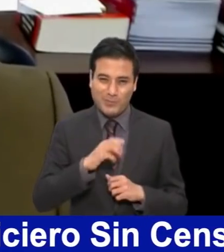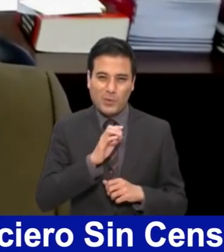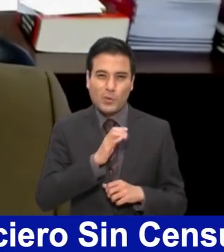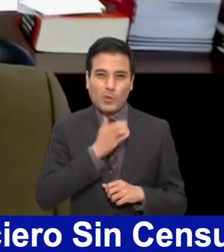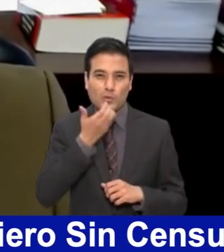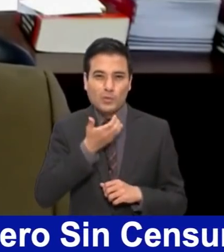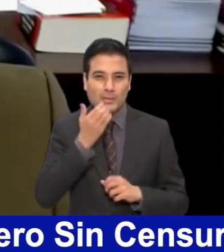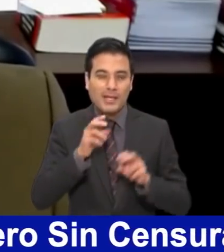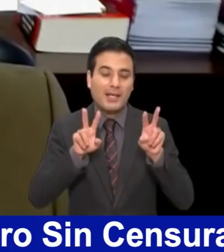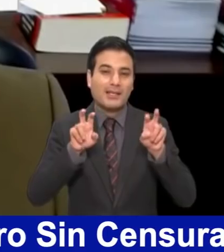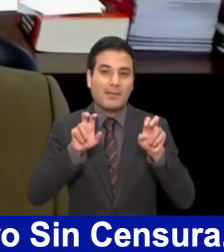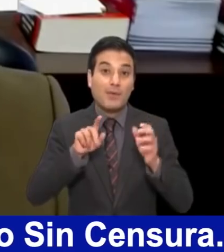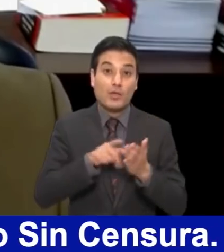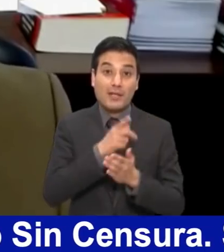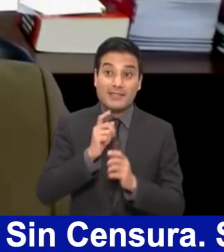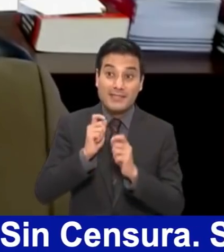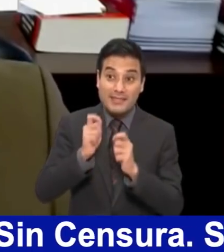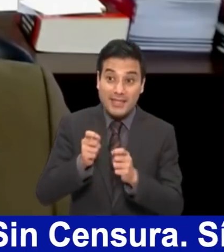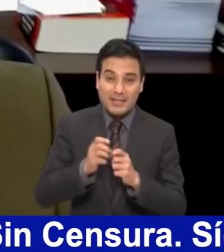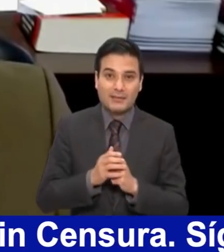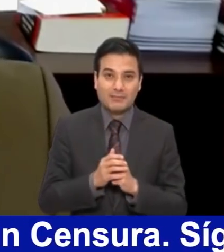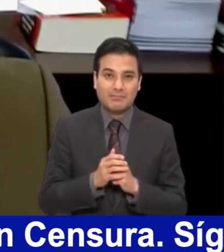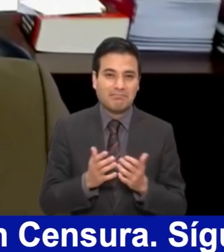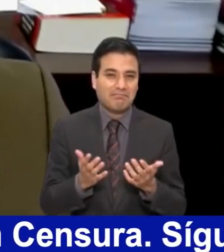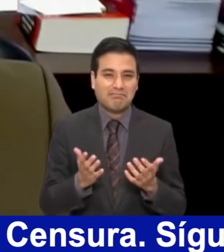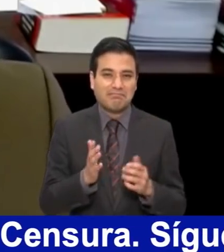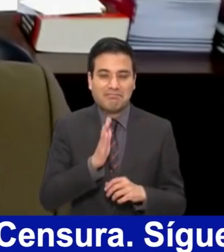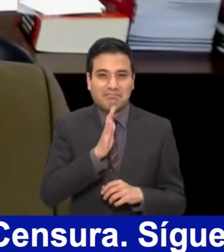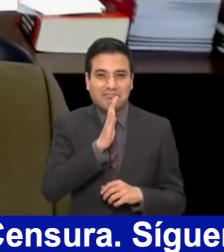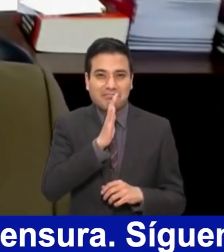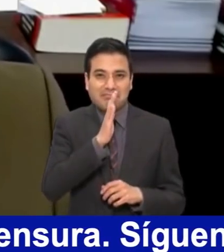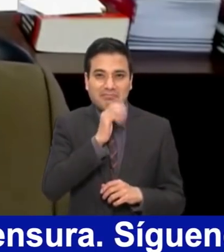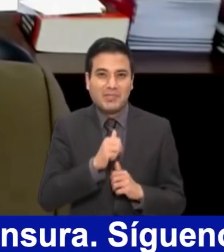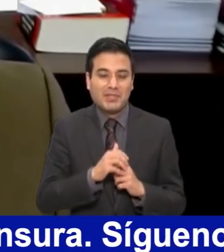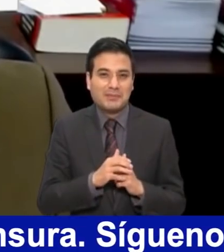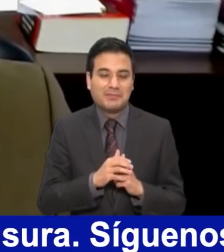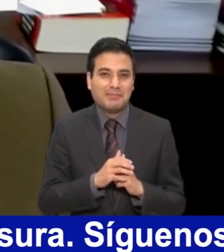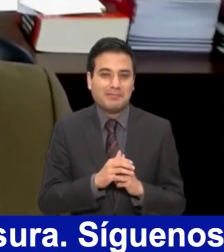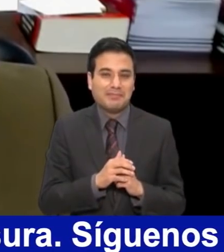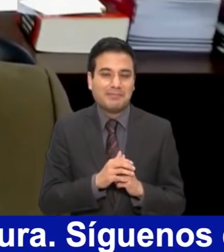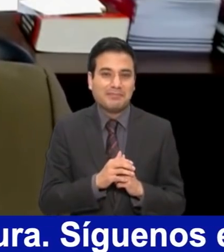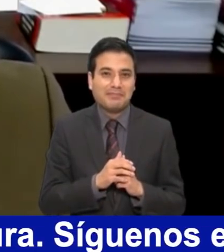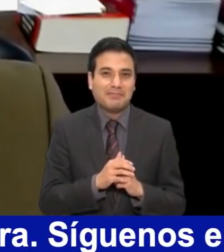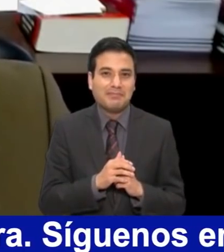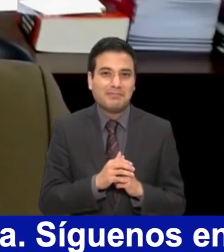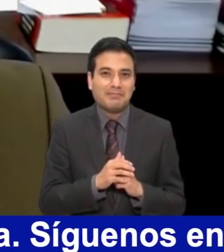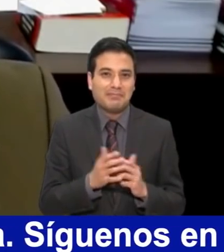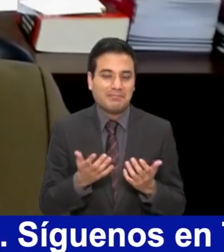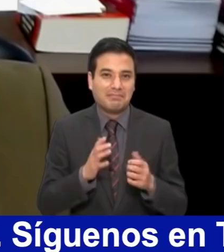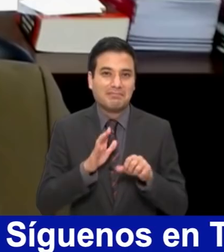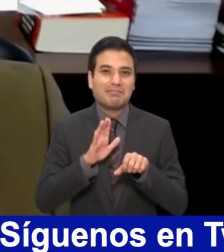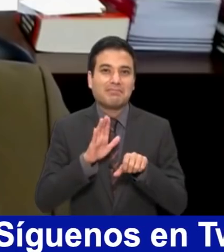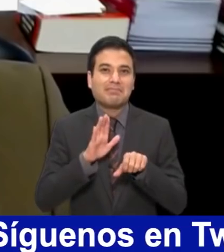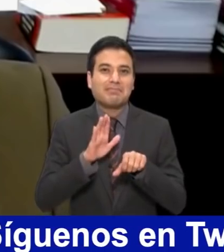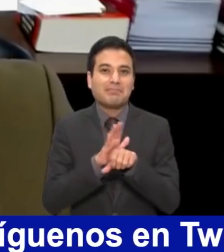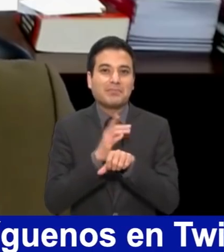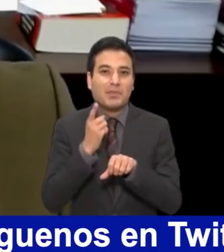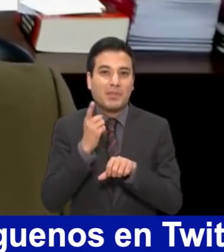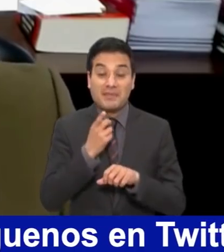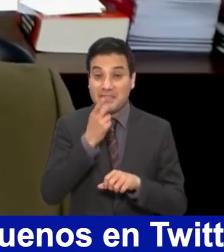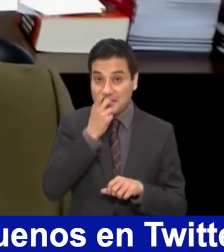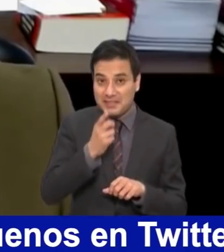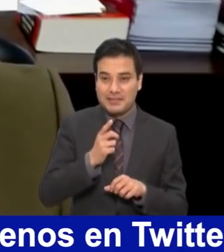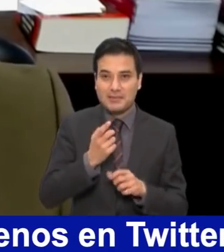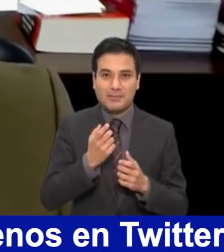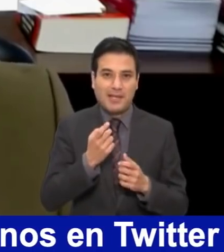estado dominada por lo que implica en el ejercicio y concentración del poder político y su impacto en la distorsión de las contiendas, muy